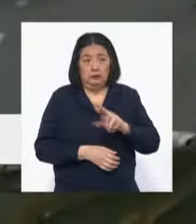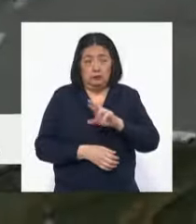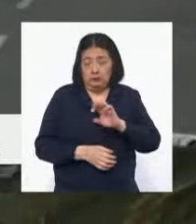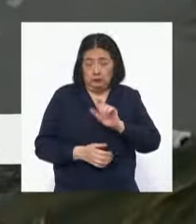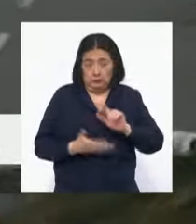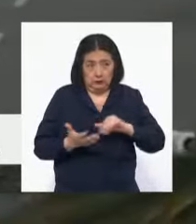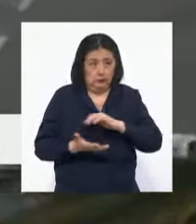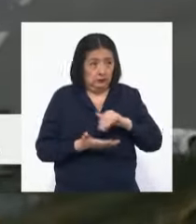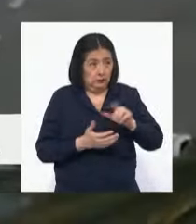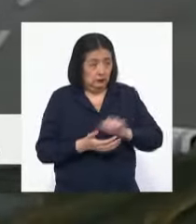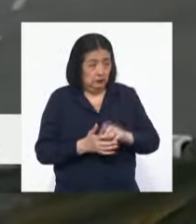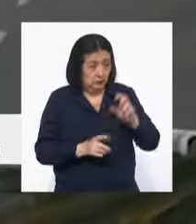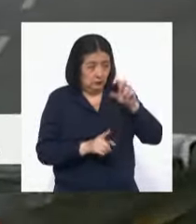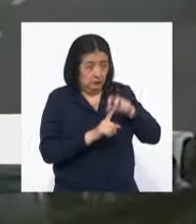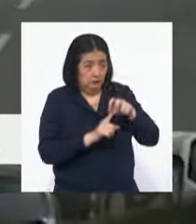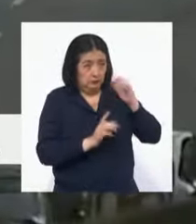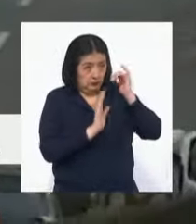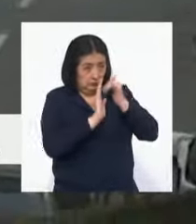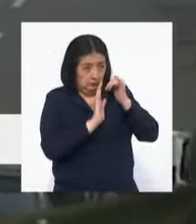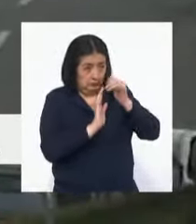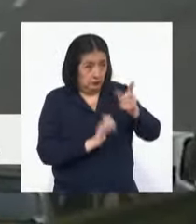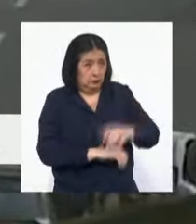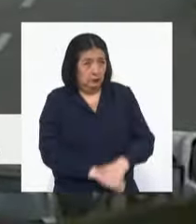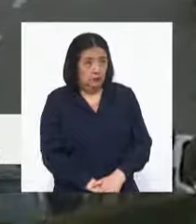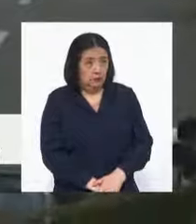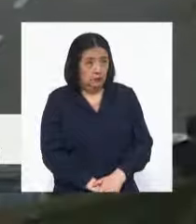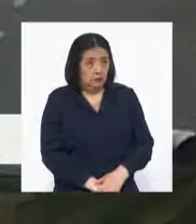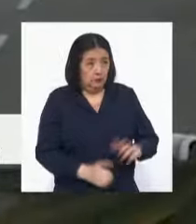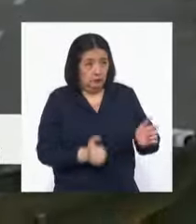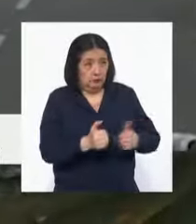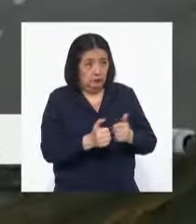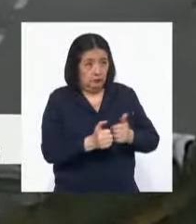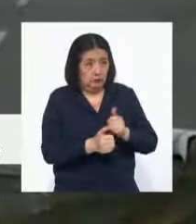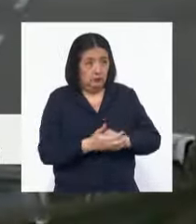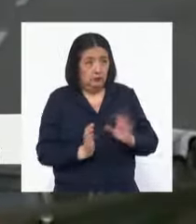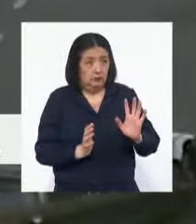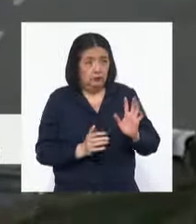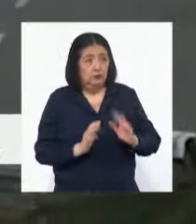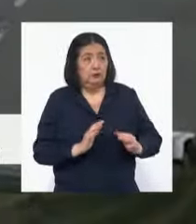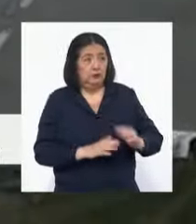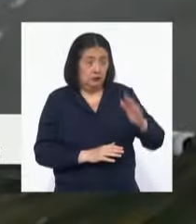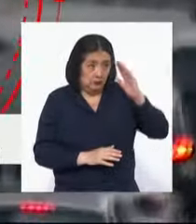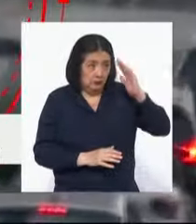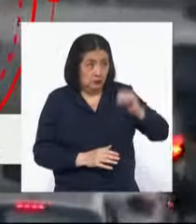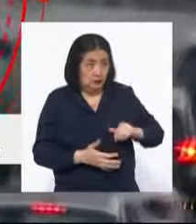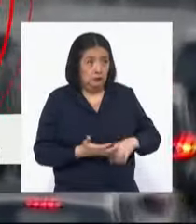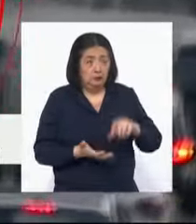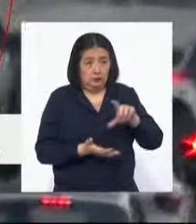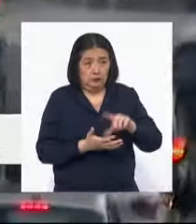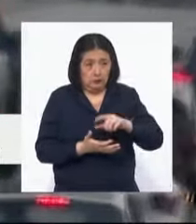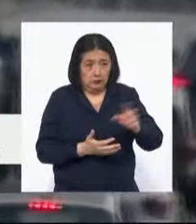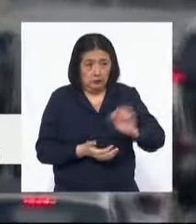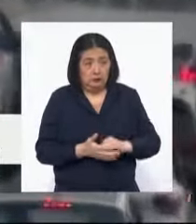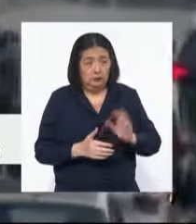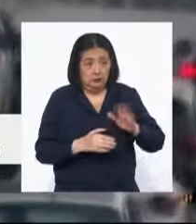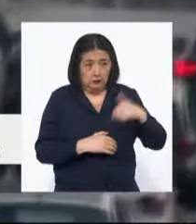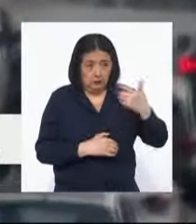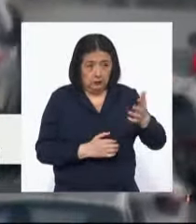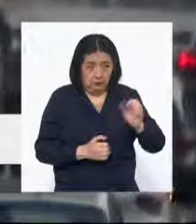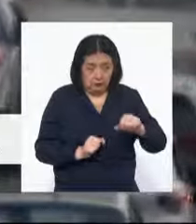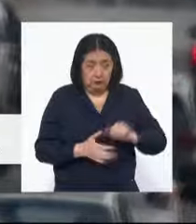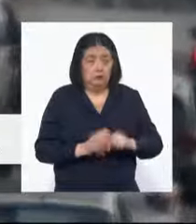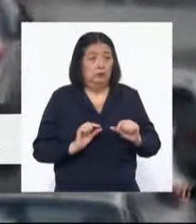Cívico y al ser captados por las cámaras de seguridad son perseguidos por personal de Serenazgo de Lima, sumándose luego agentes